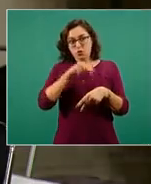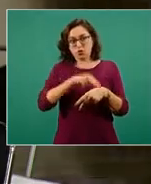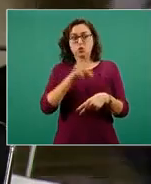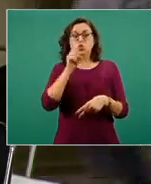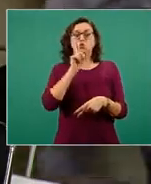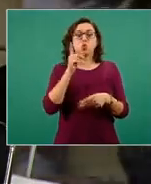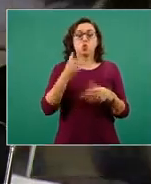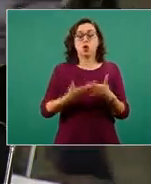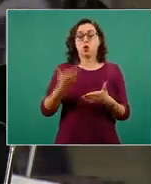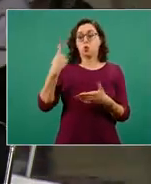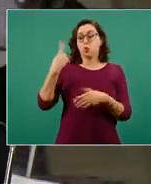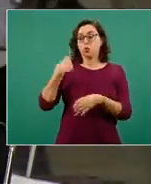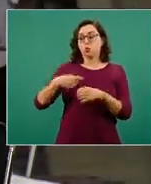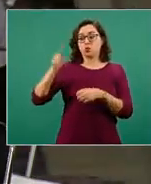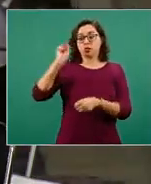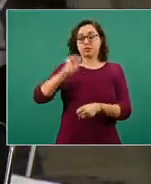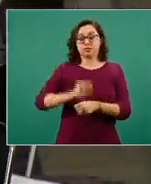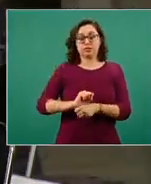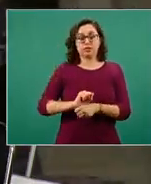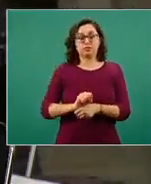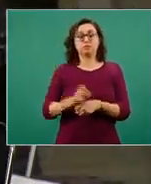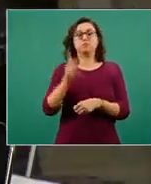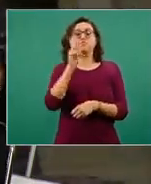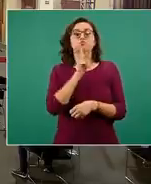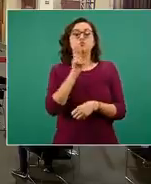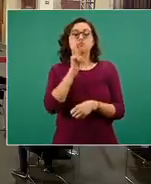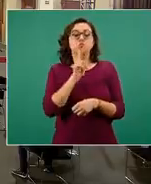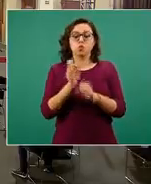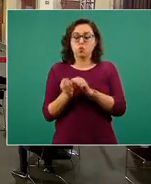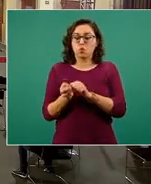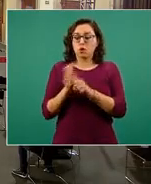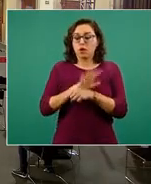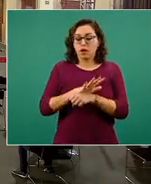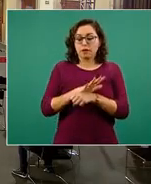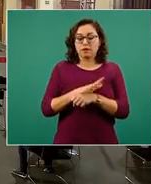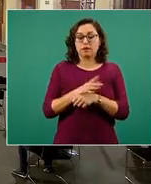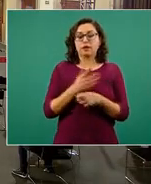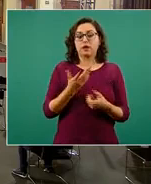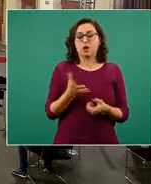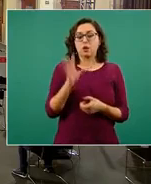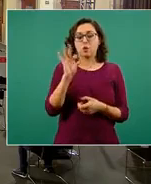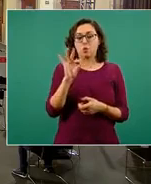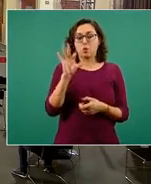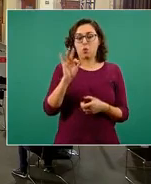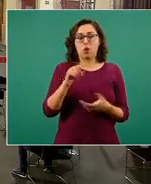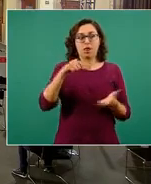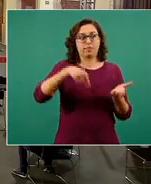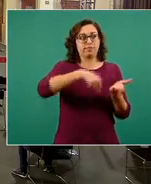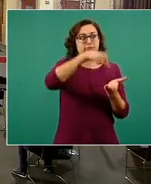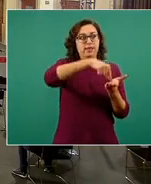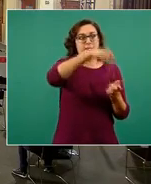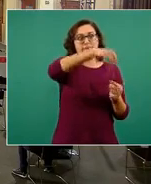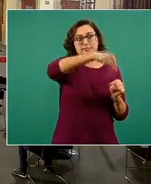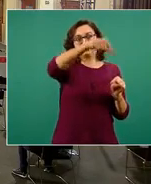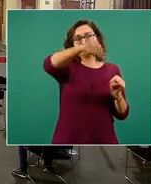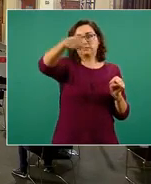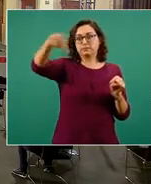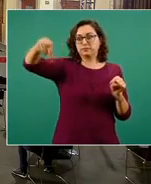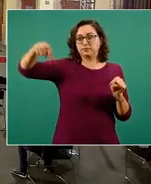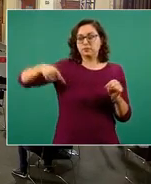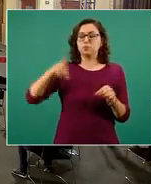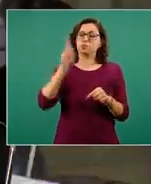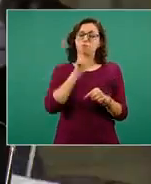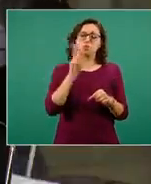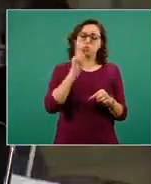en un 66% las pruebas COVID realizadas en estos 40 macroquioscos instalados en la Ciudad de México. ¿Qué